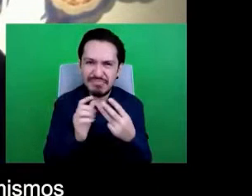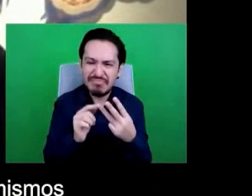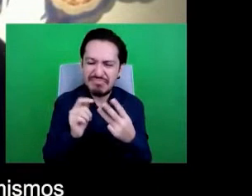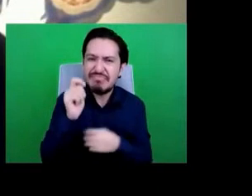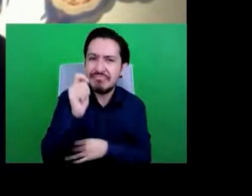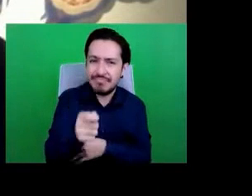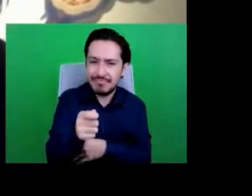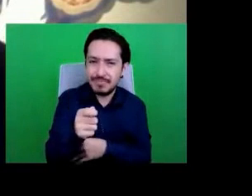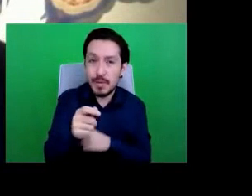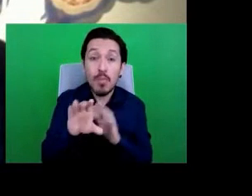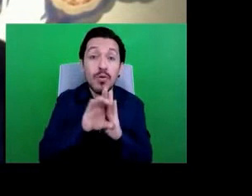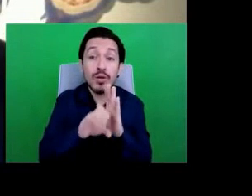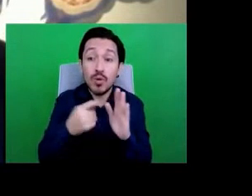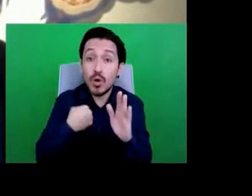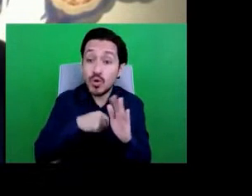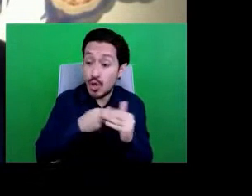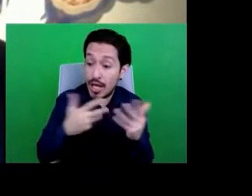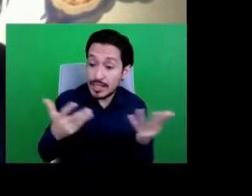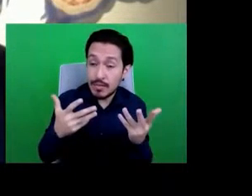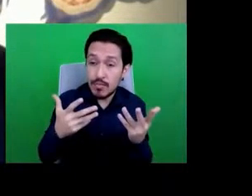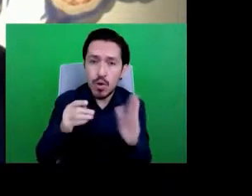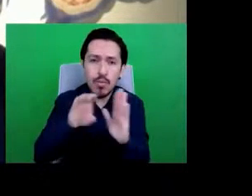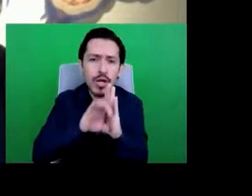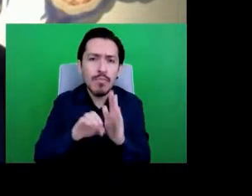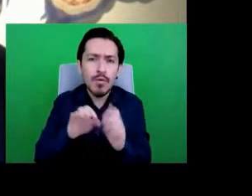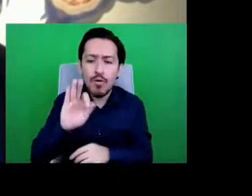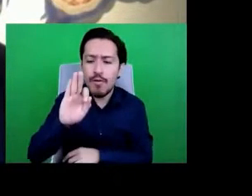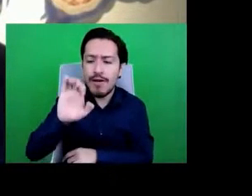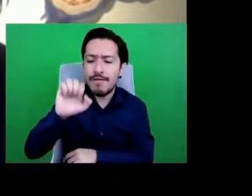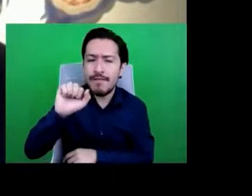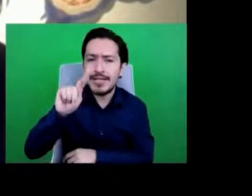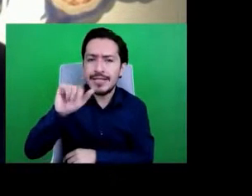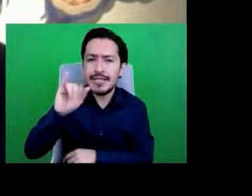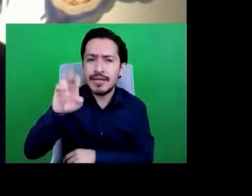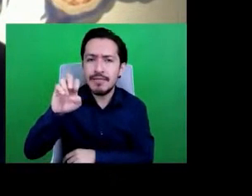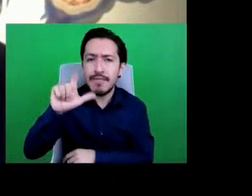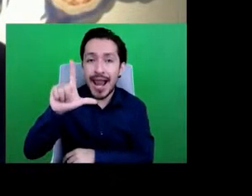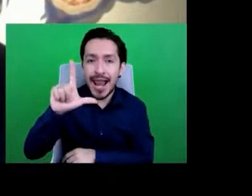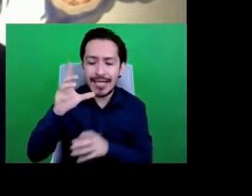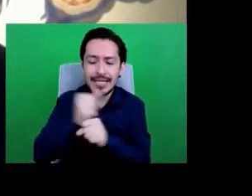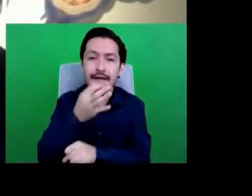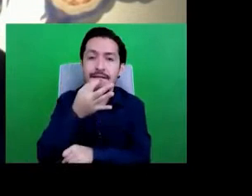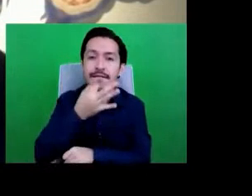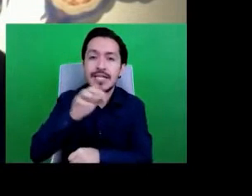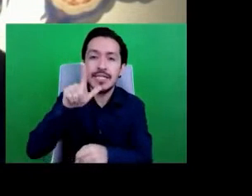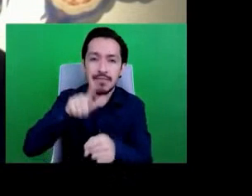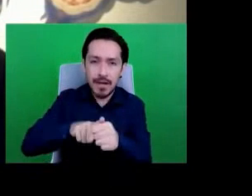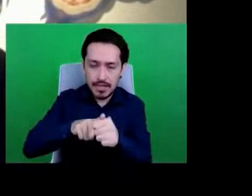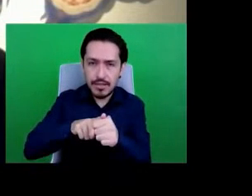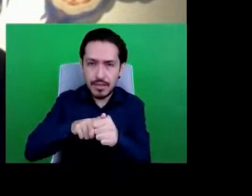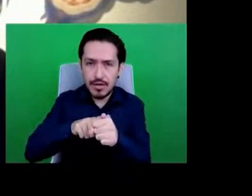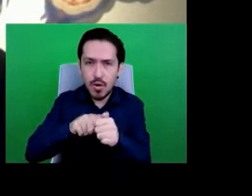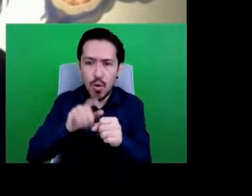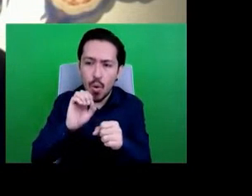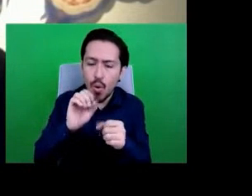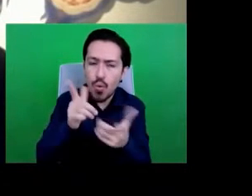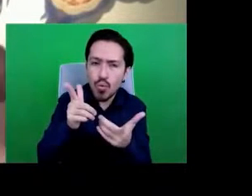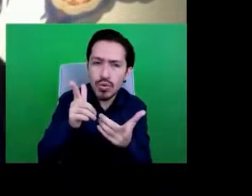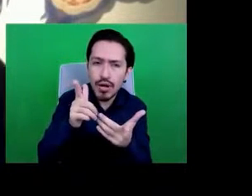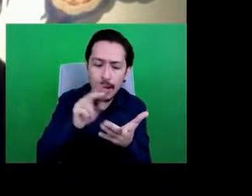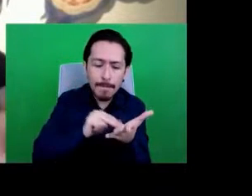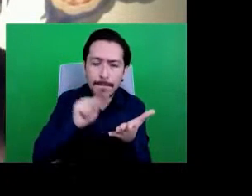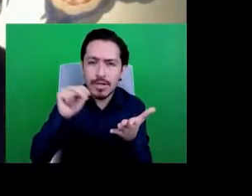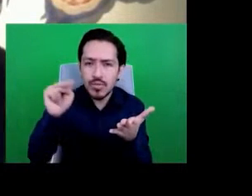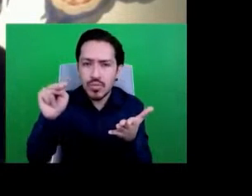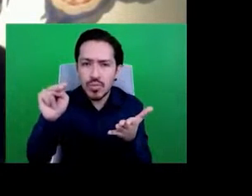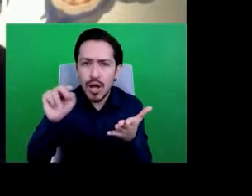ya sea un festival, ya sea un grupo musical, una pintura, o hasta lo que puedas hacer tú en